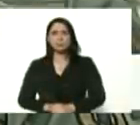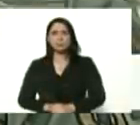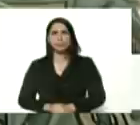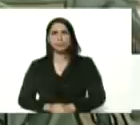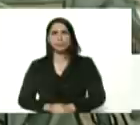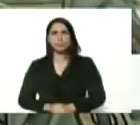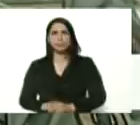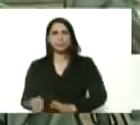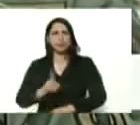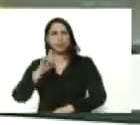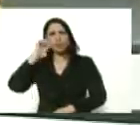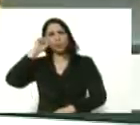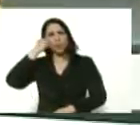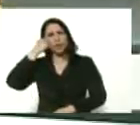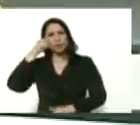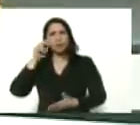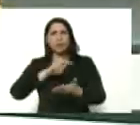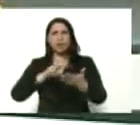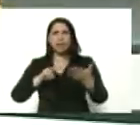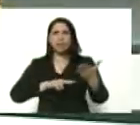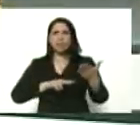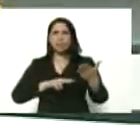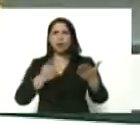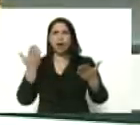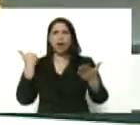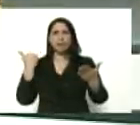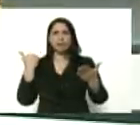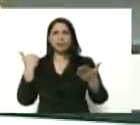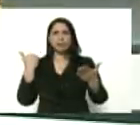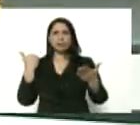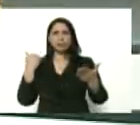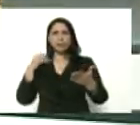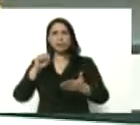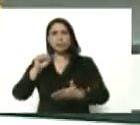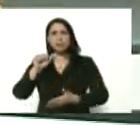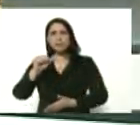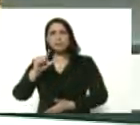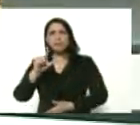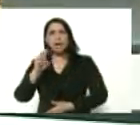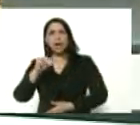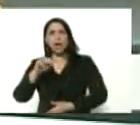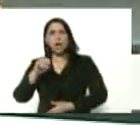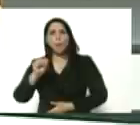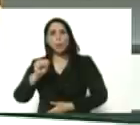No recuerdo haber leído antes el salmo que les voy a leer.